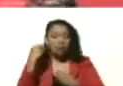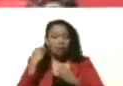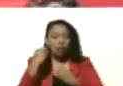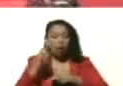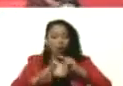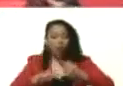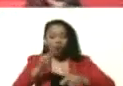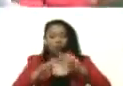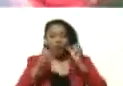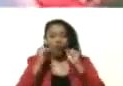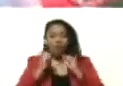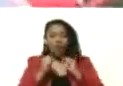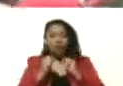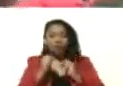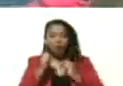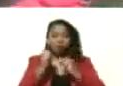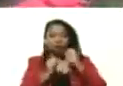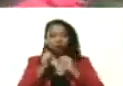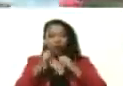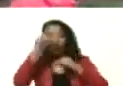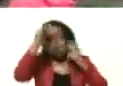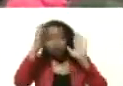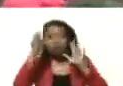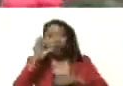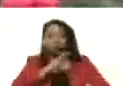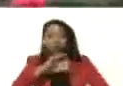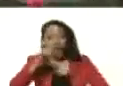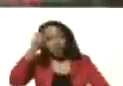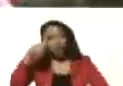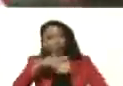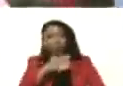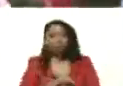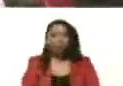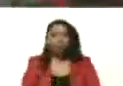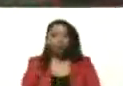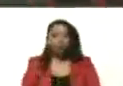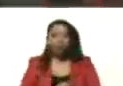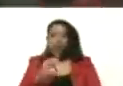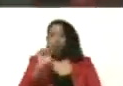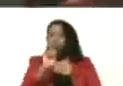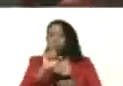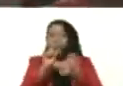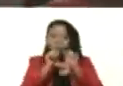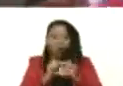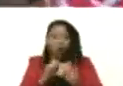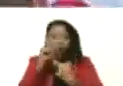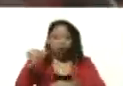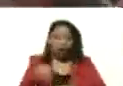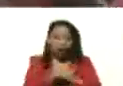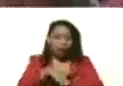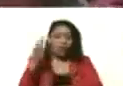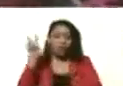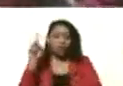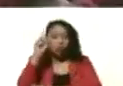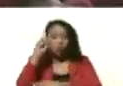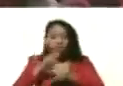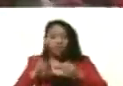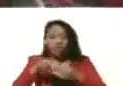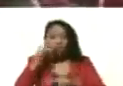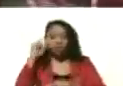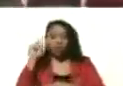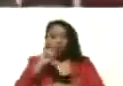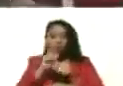un sólido aparato de atención social a nuestro pueblo. Que no quede en una calle de Venezuela un niño que